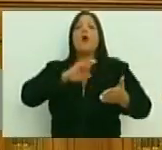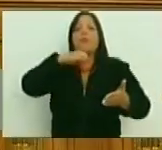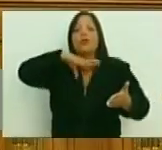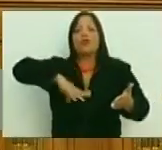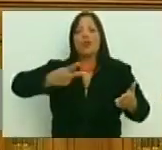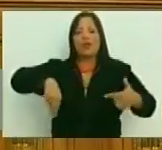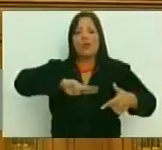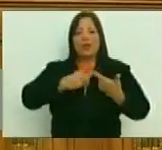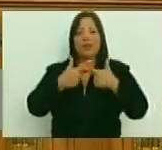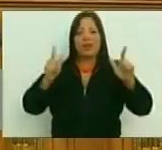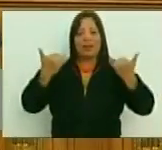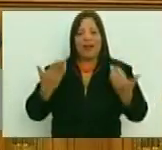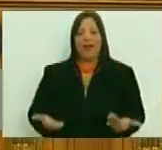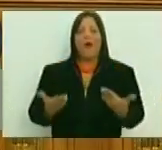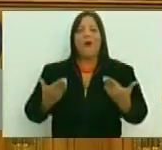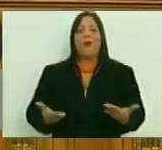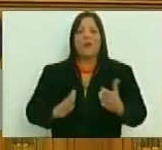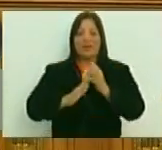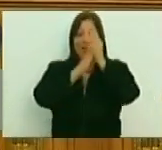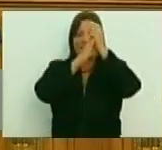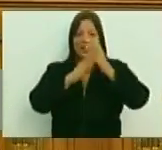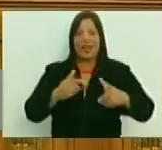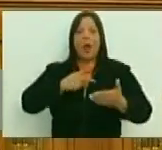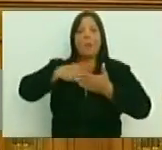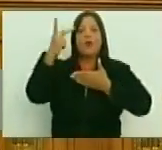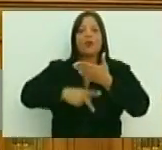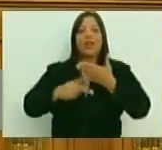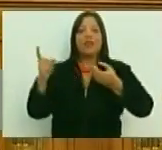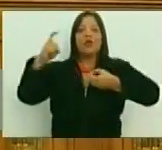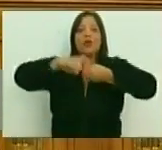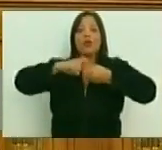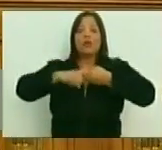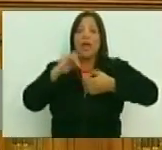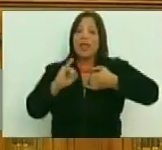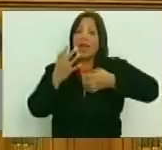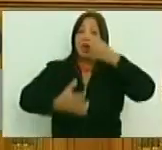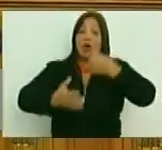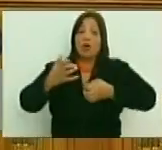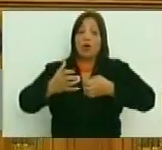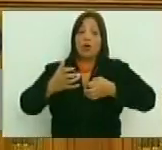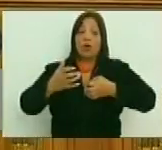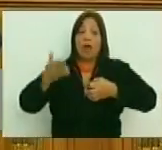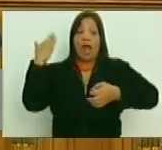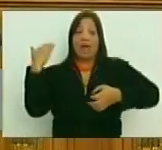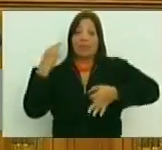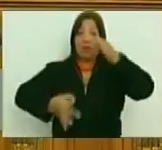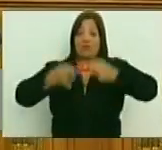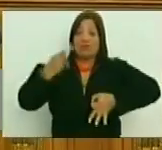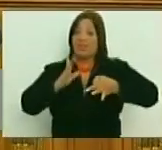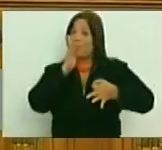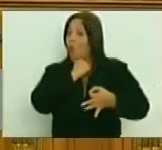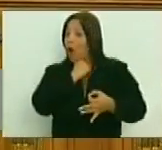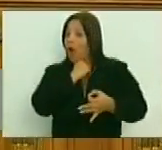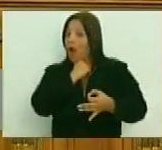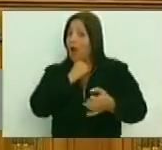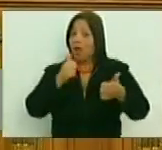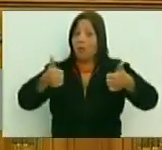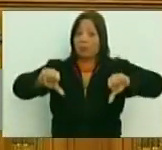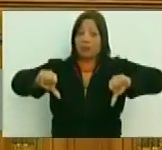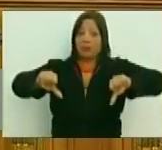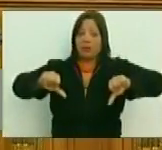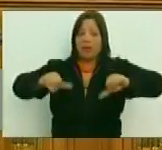libera el presente. El proyecto de inclusión, injusticia y justicia en